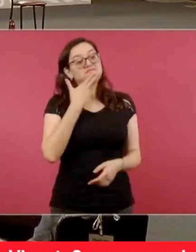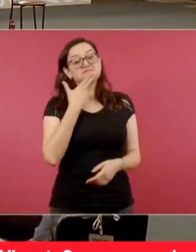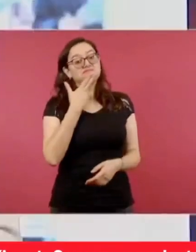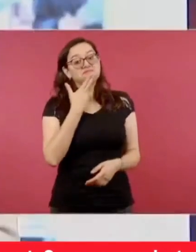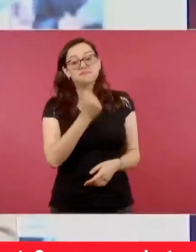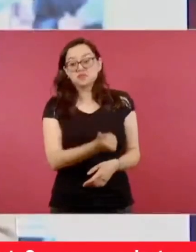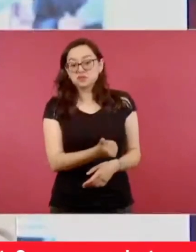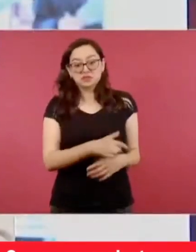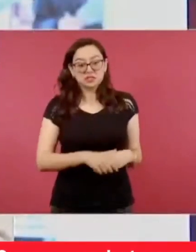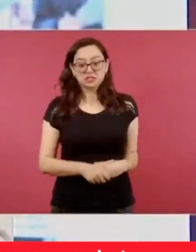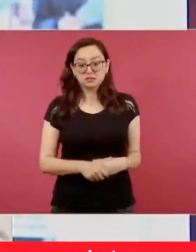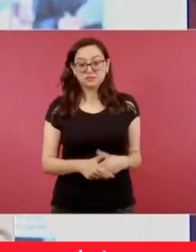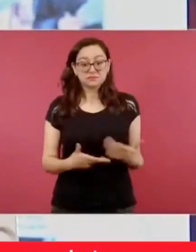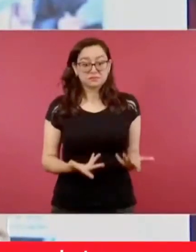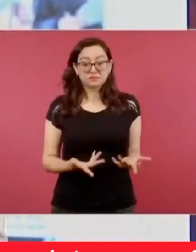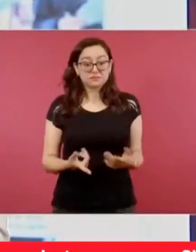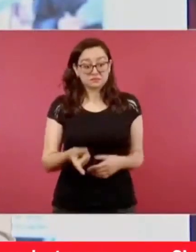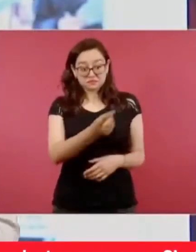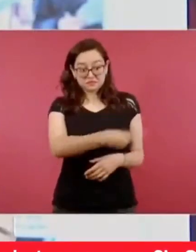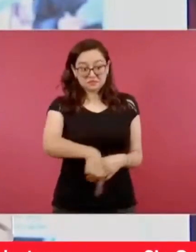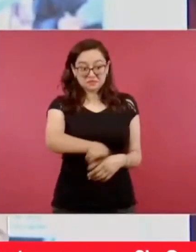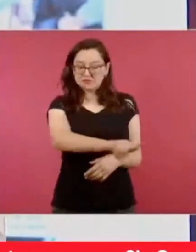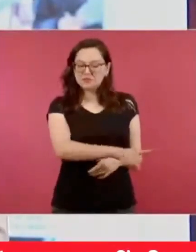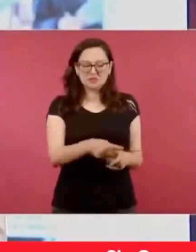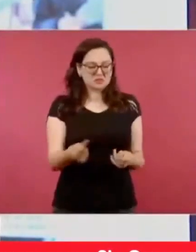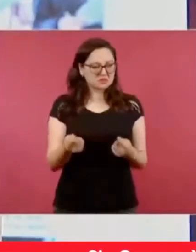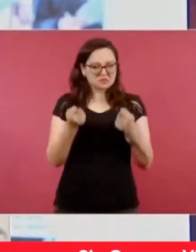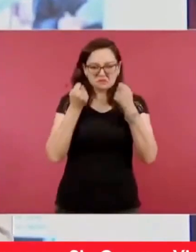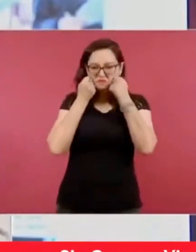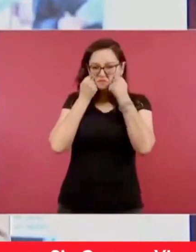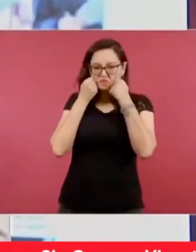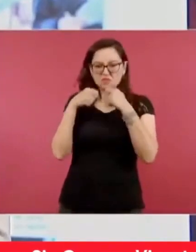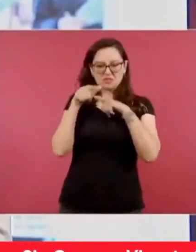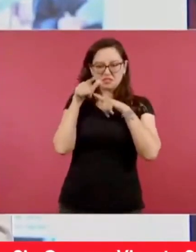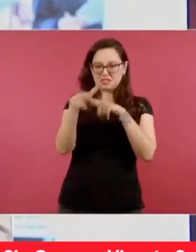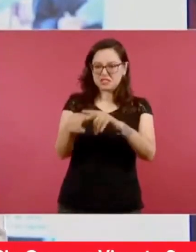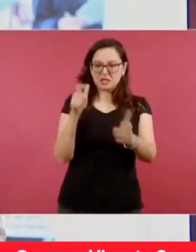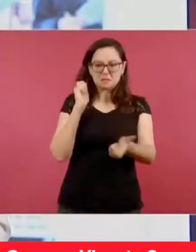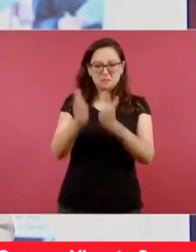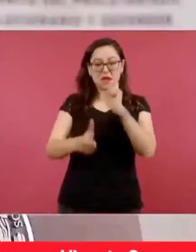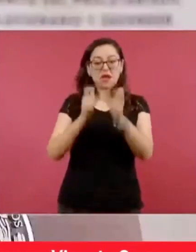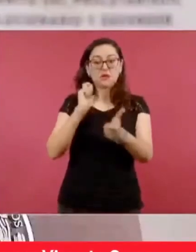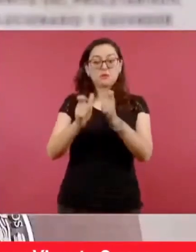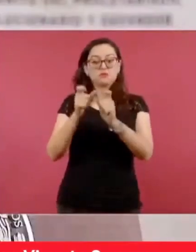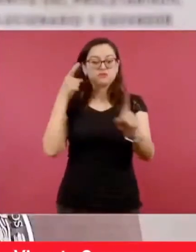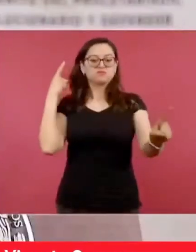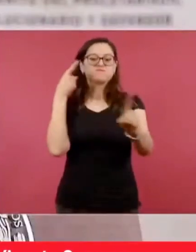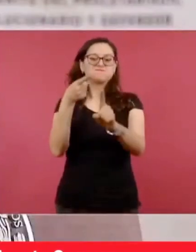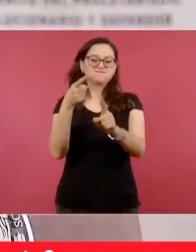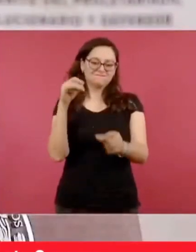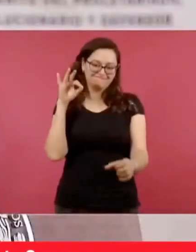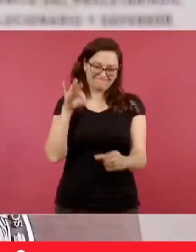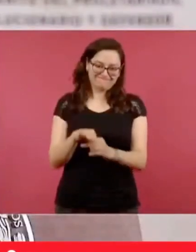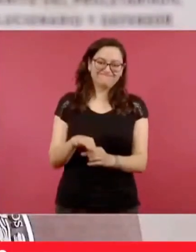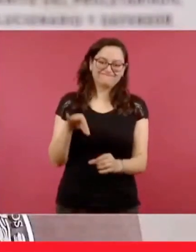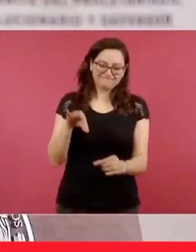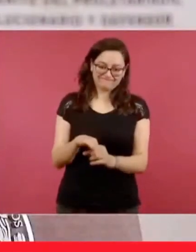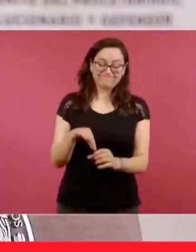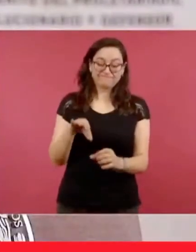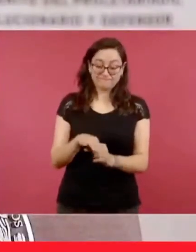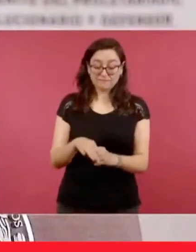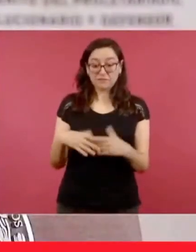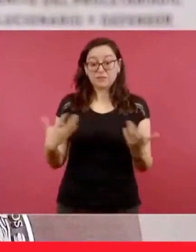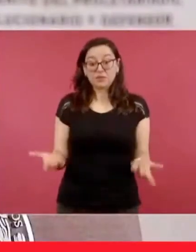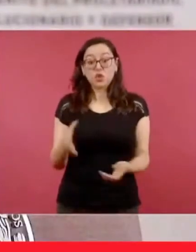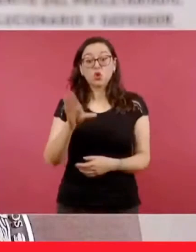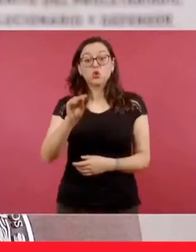algunos personajes afines. Todo ello tiene fines electorales. Como un botón de muestra, les mostramos 92